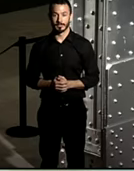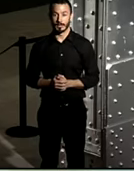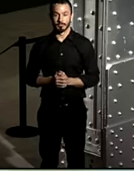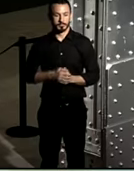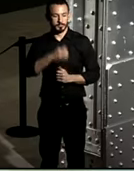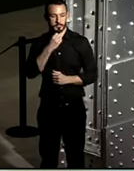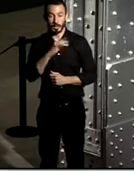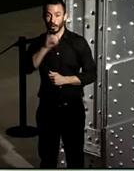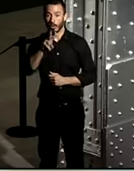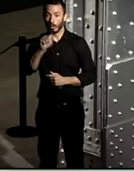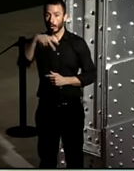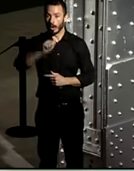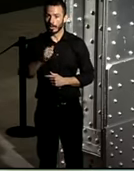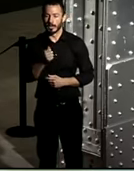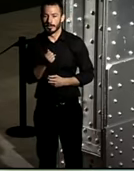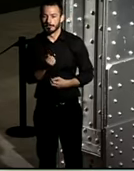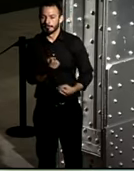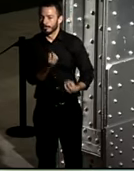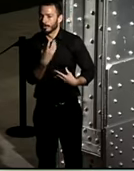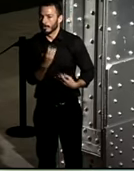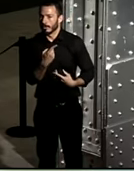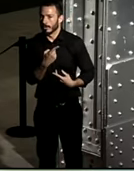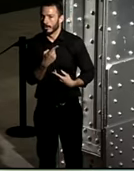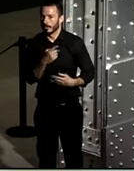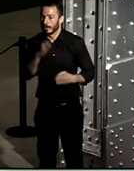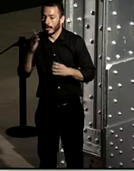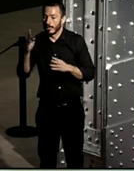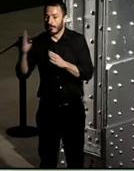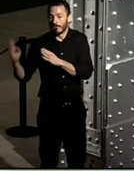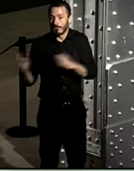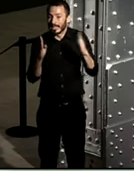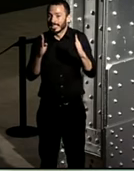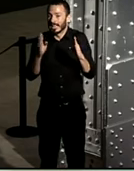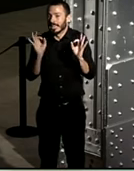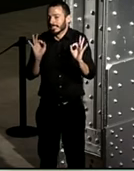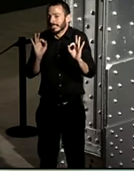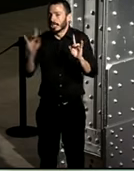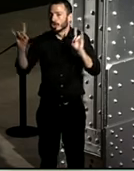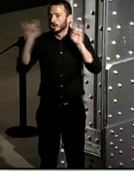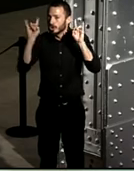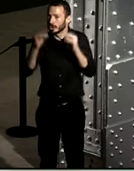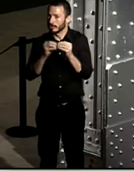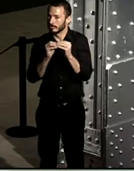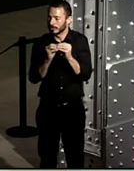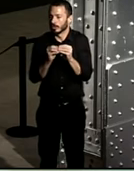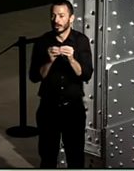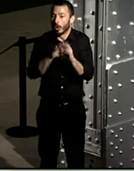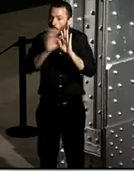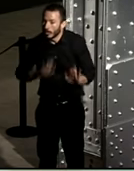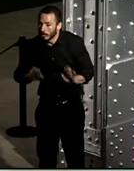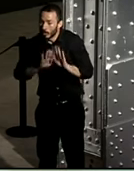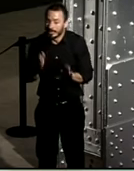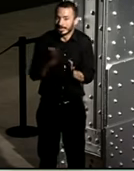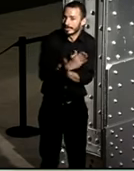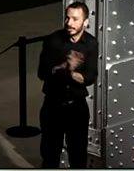Bueno, Juana nos contaba que está ahora mismo en fase de... se llama sonorización. O sea, que es lo último, lo penúltimo. Bueno, estoy